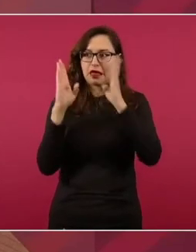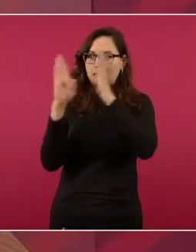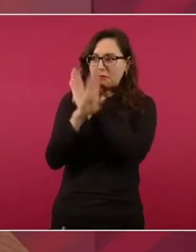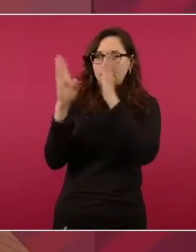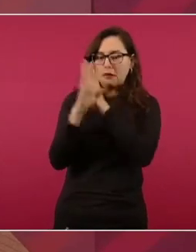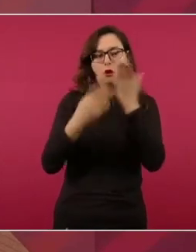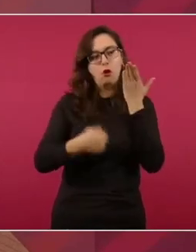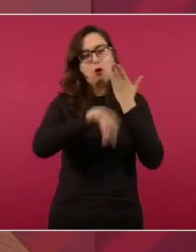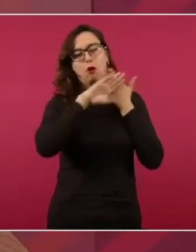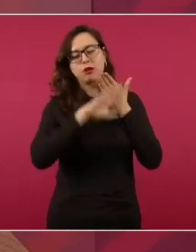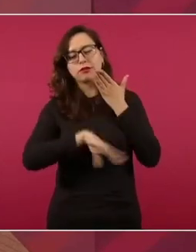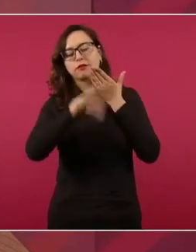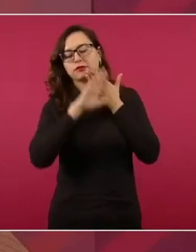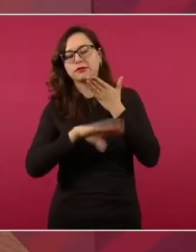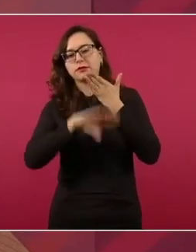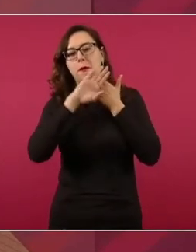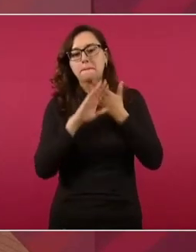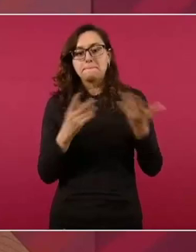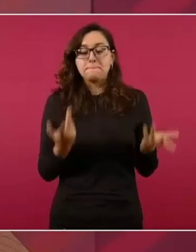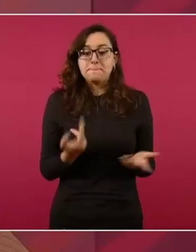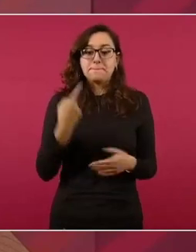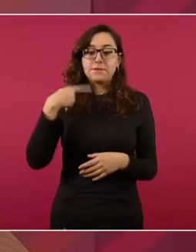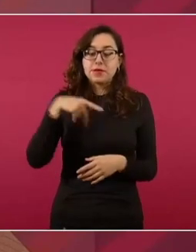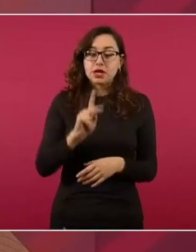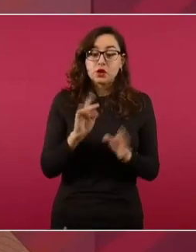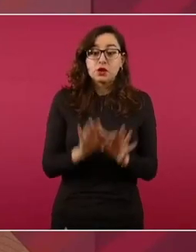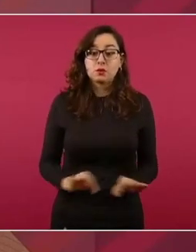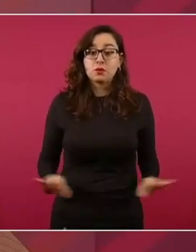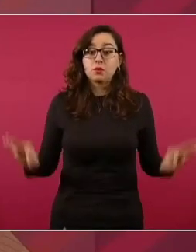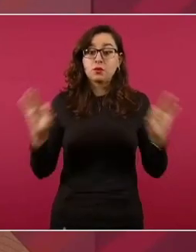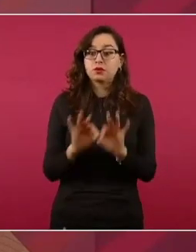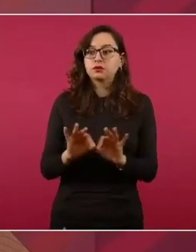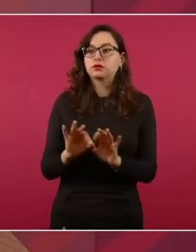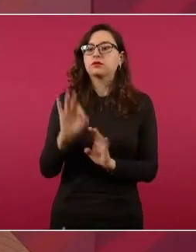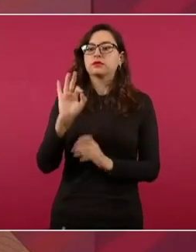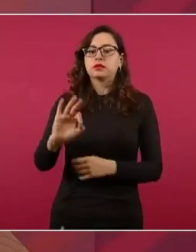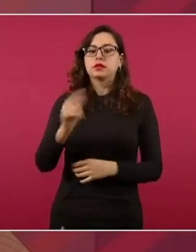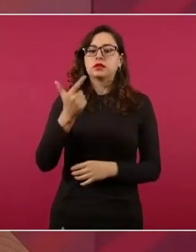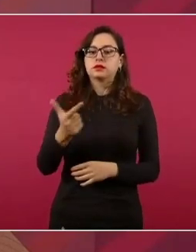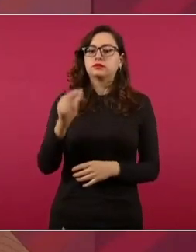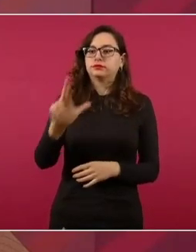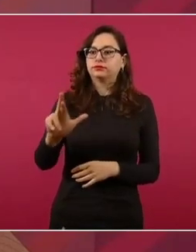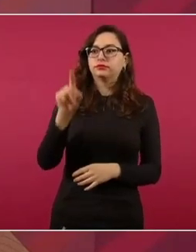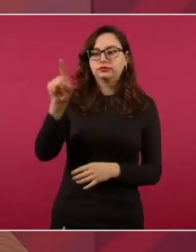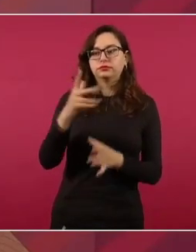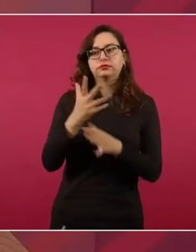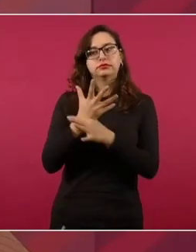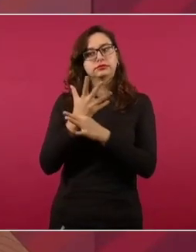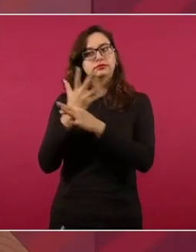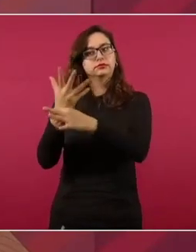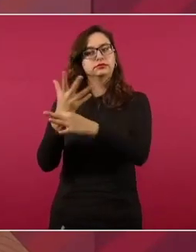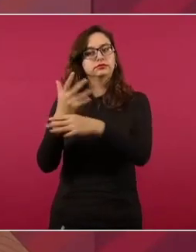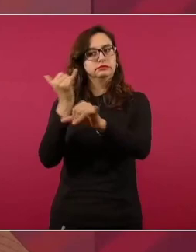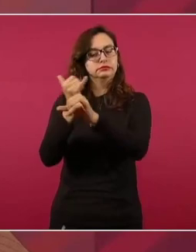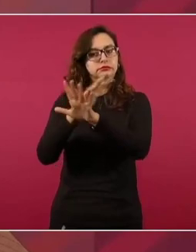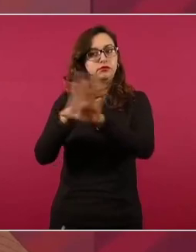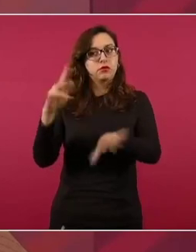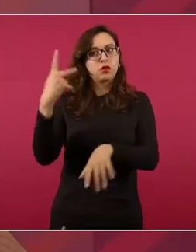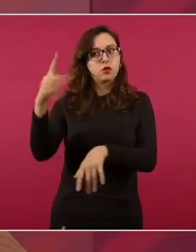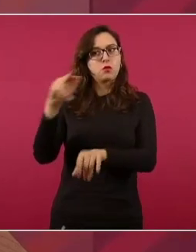pero que sea la Fiscalía la que informe es un buen tema y hay que ir